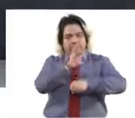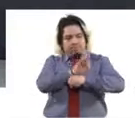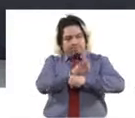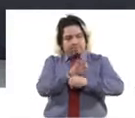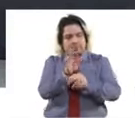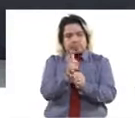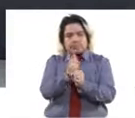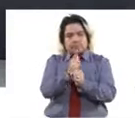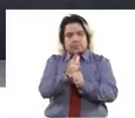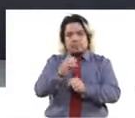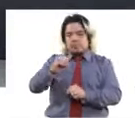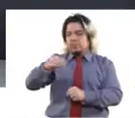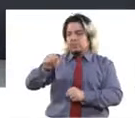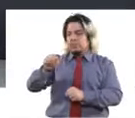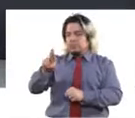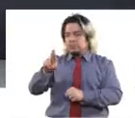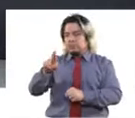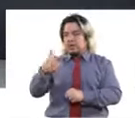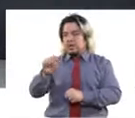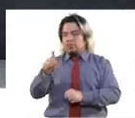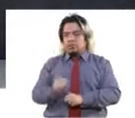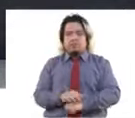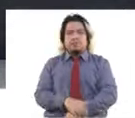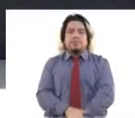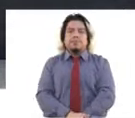licenciado Omar García Harfuch.